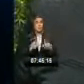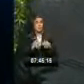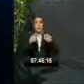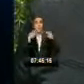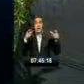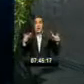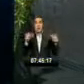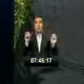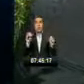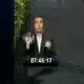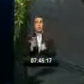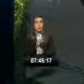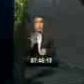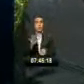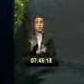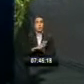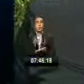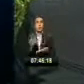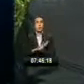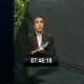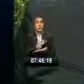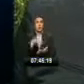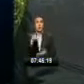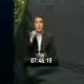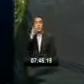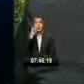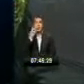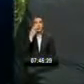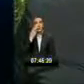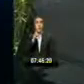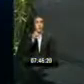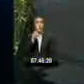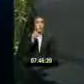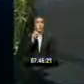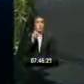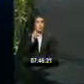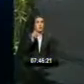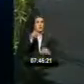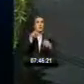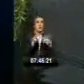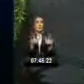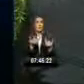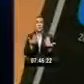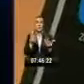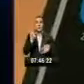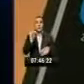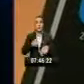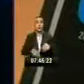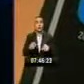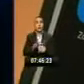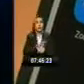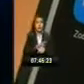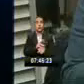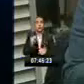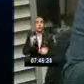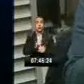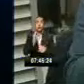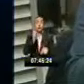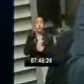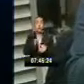o en escuelas había alumnos desde 12, 20 y esta aplicación no le servía. Por eso Zoom se